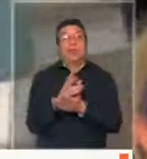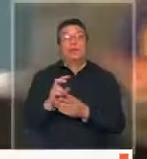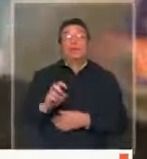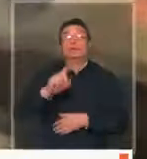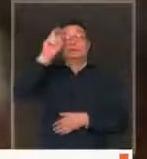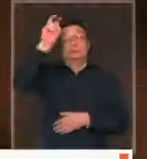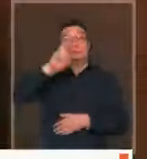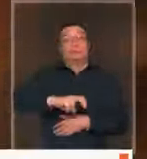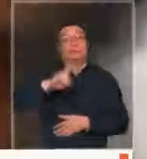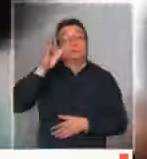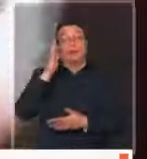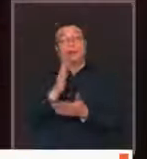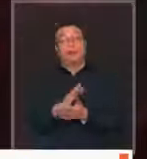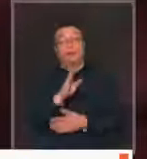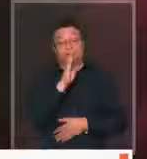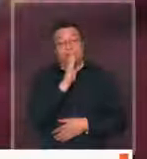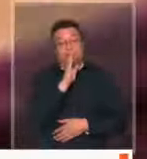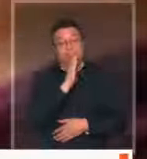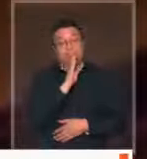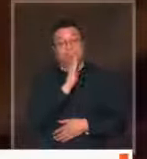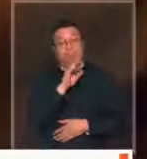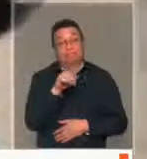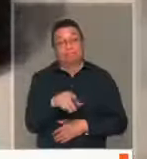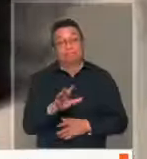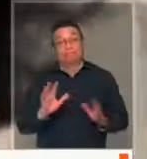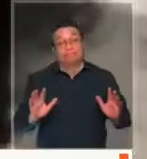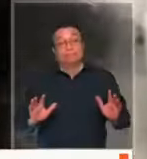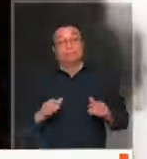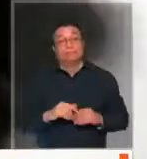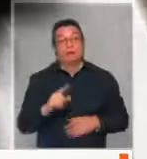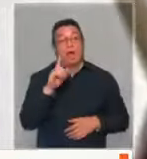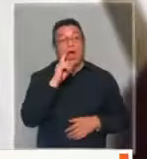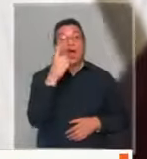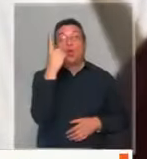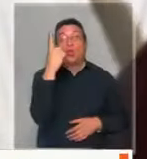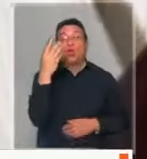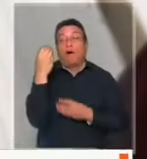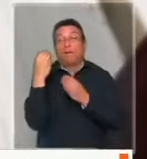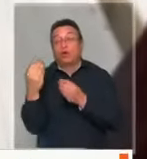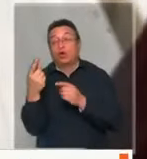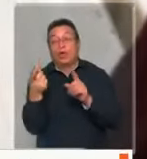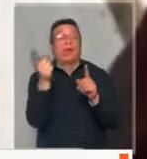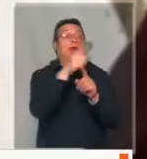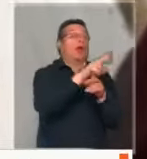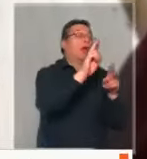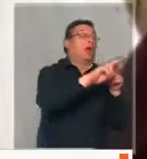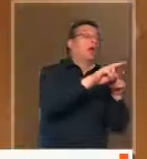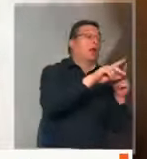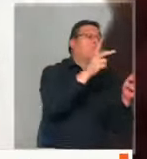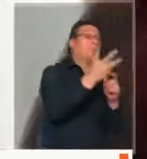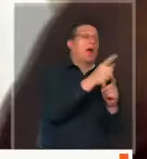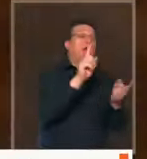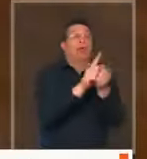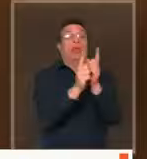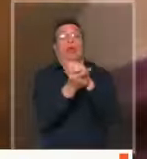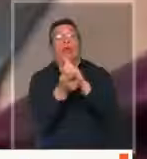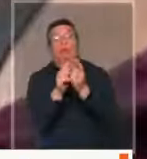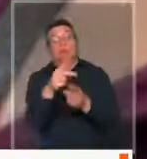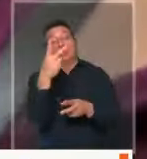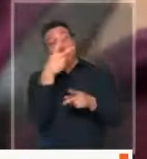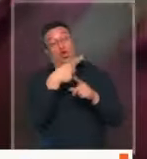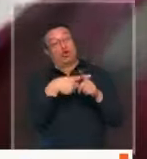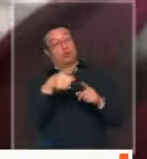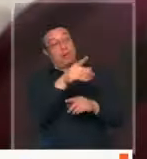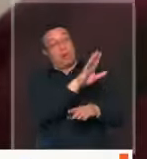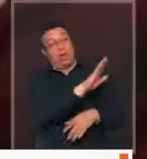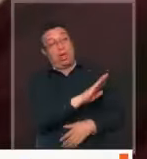Hasta el tercer. En este único que hay bueno. Hay uno bueno, después arreglan el otro. Estas ya hacen 2 semanas que no abren esos